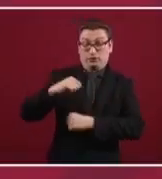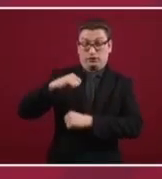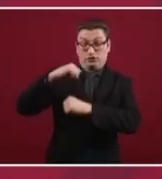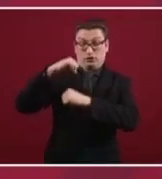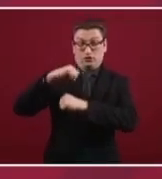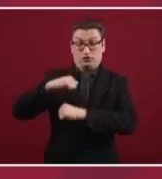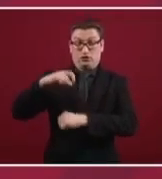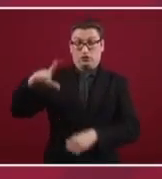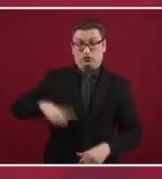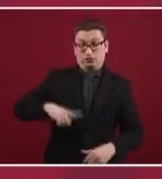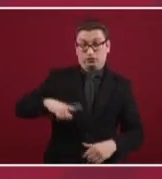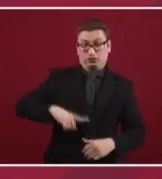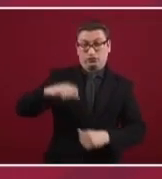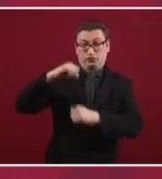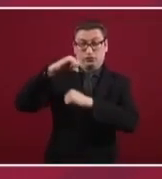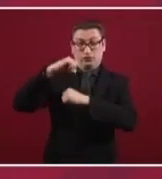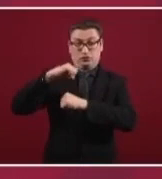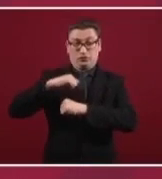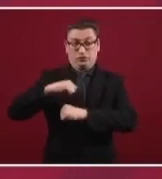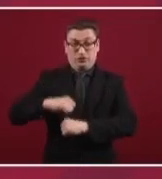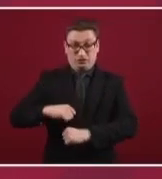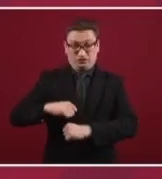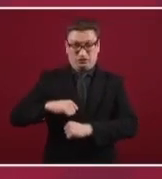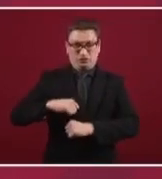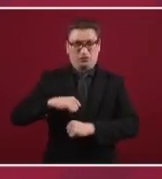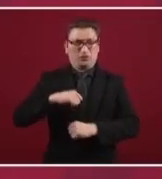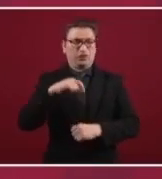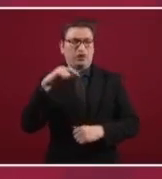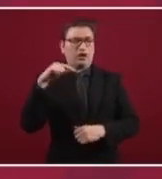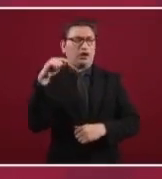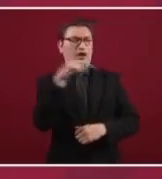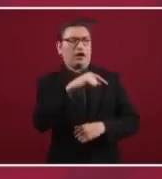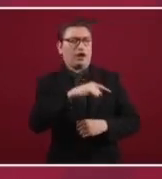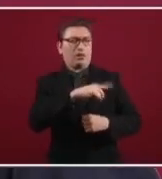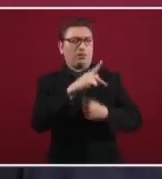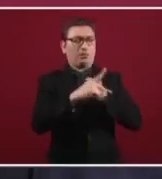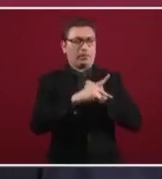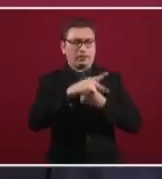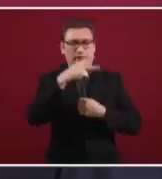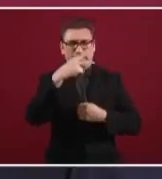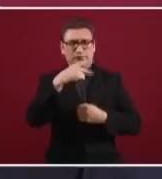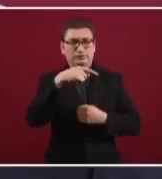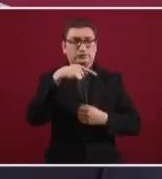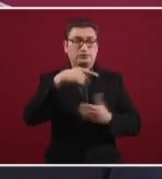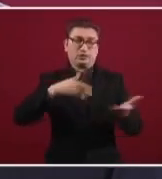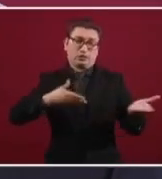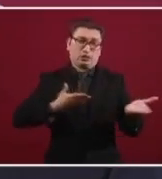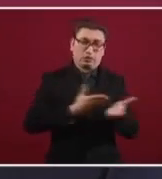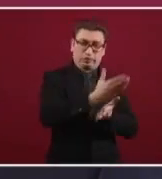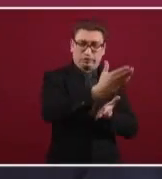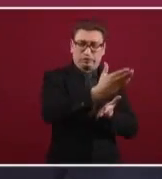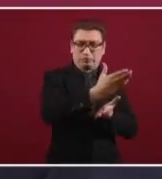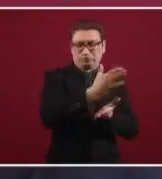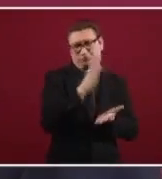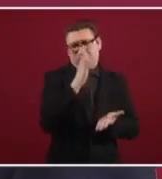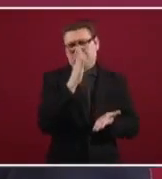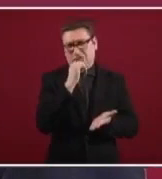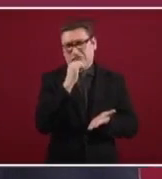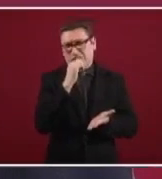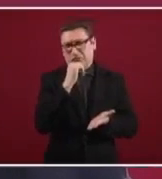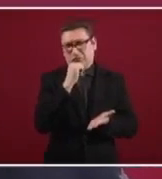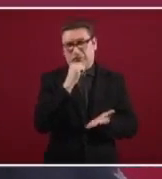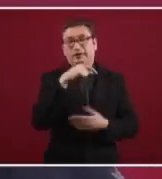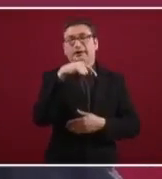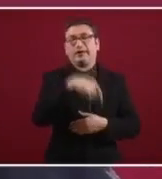opinar sobre asuntos internos que solo corresponden a nuestro